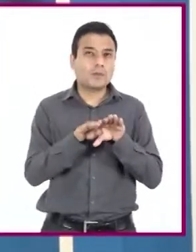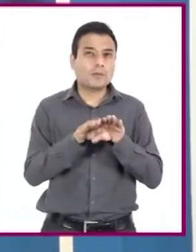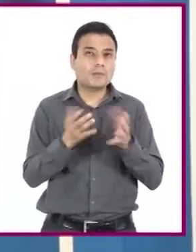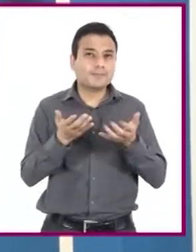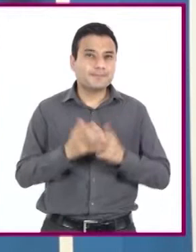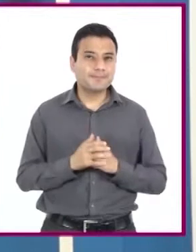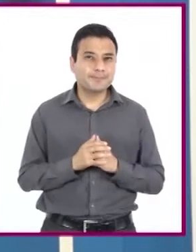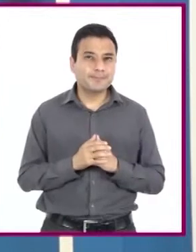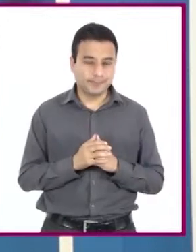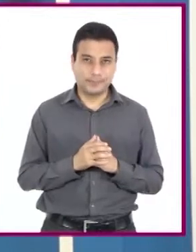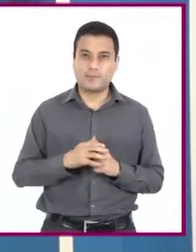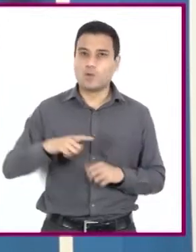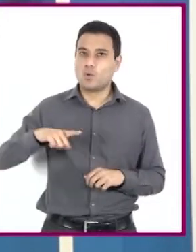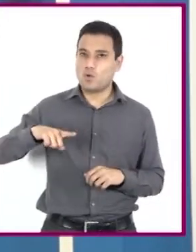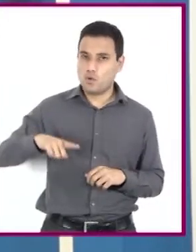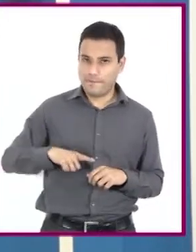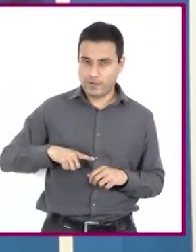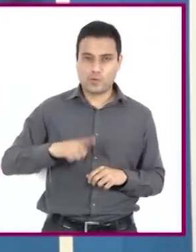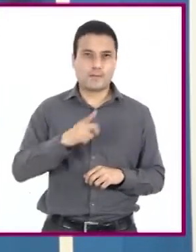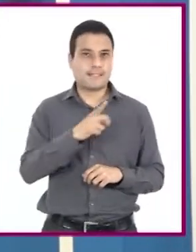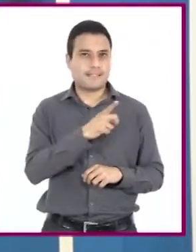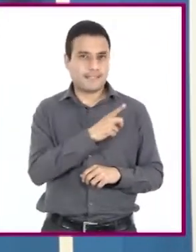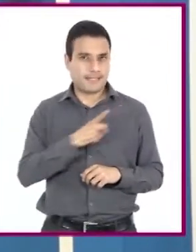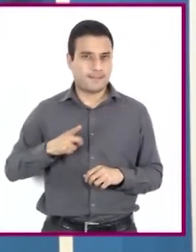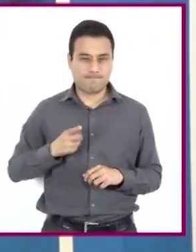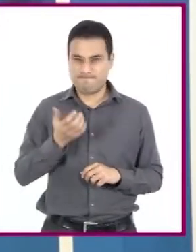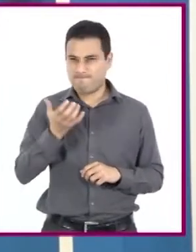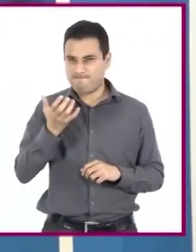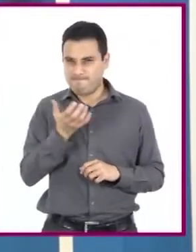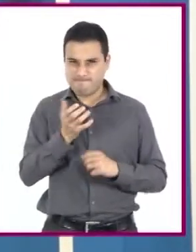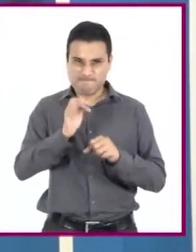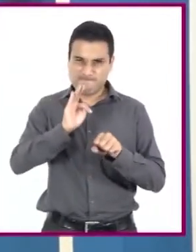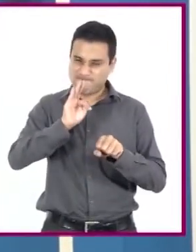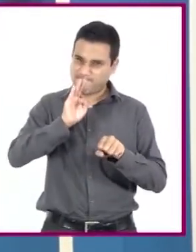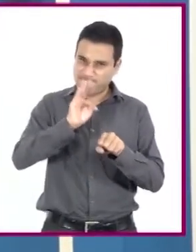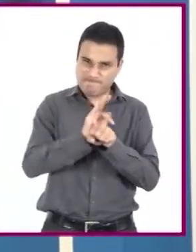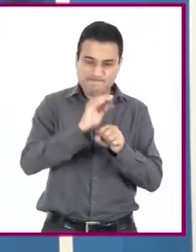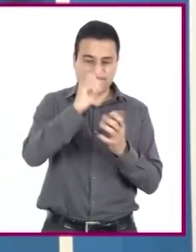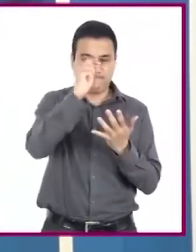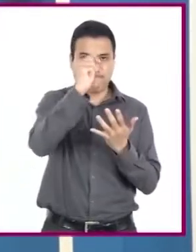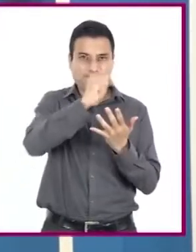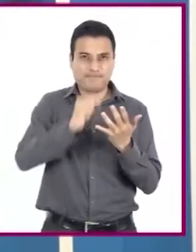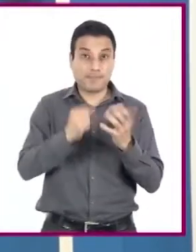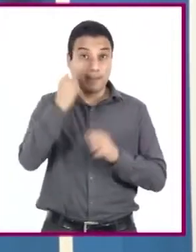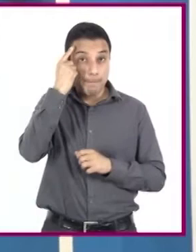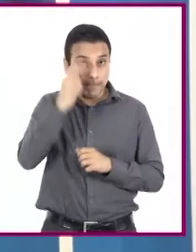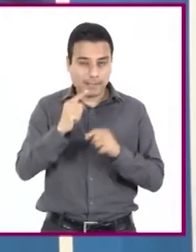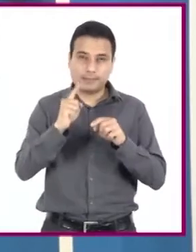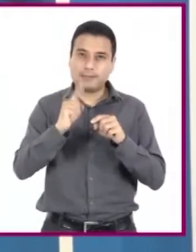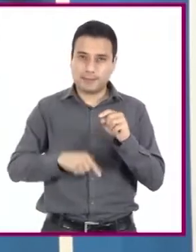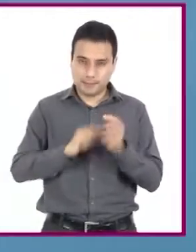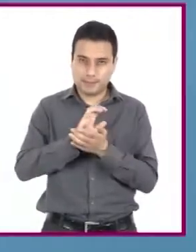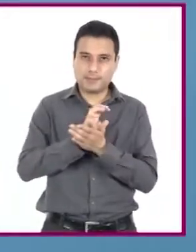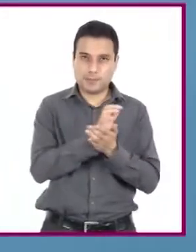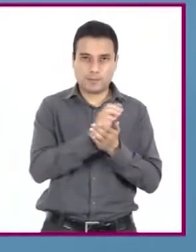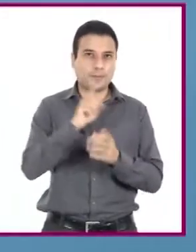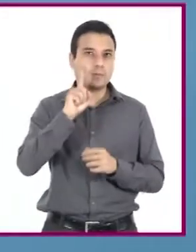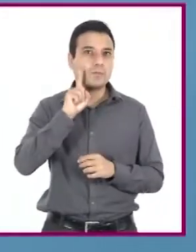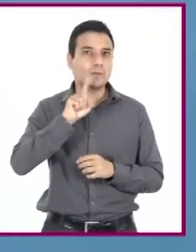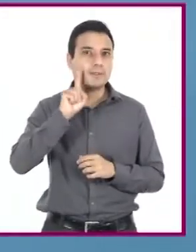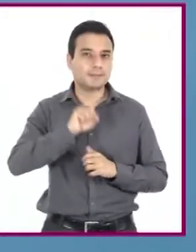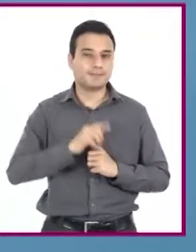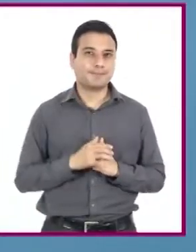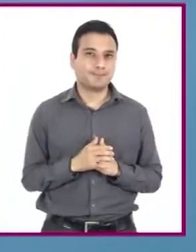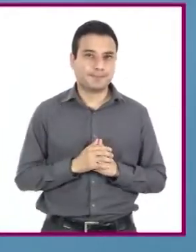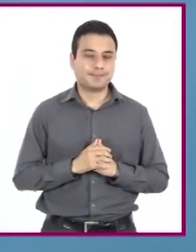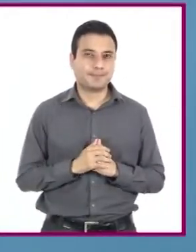están obligados a instrumentar acciones específicas para eliminar la discriminación de género.